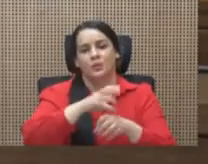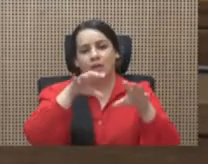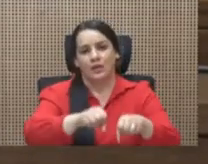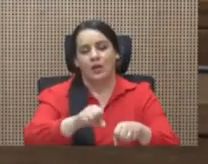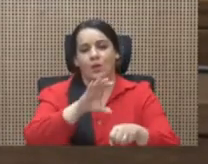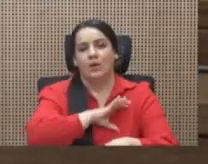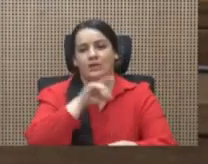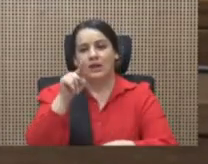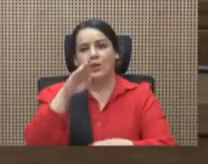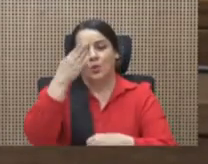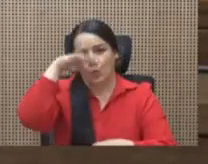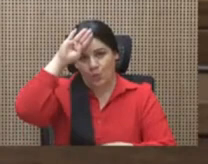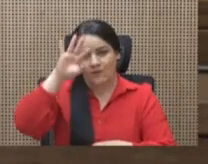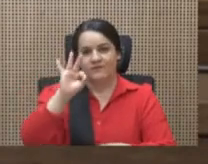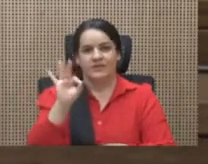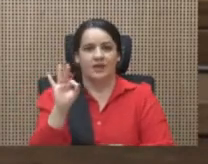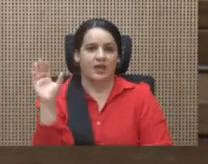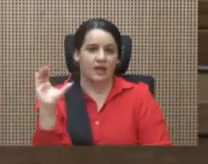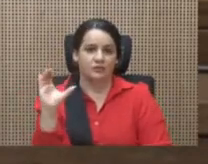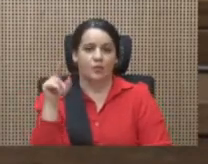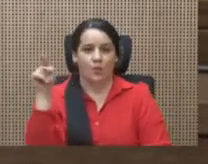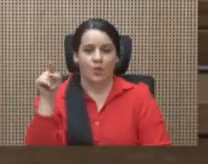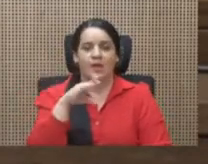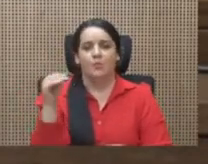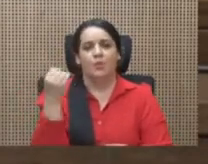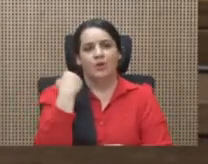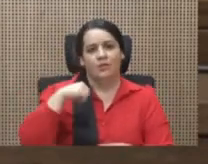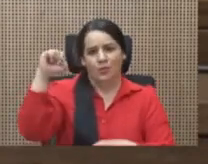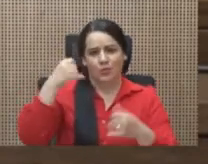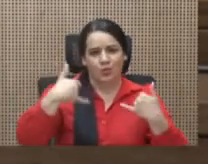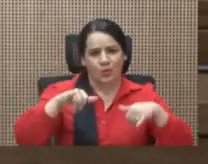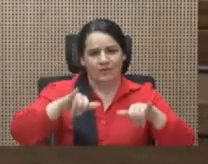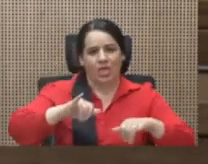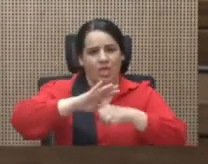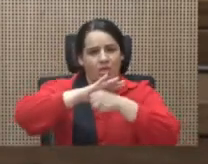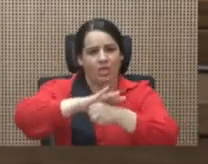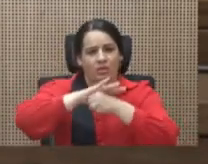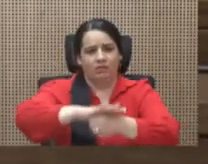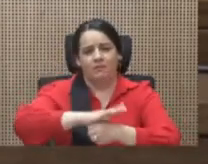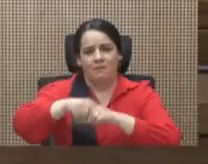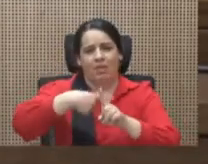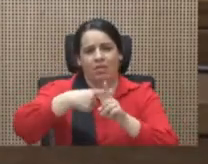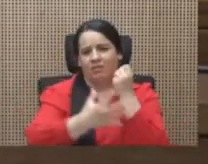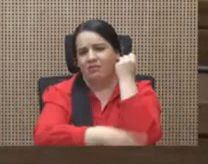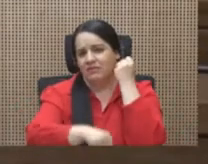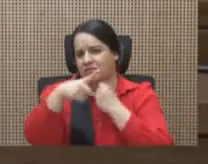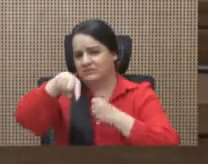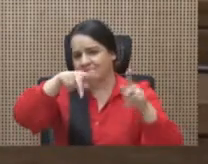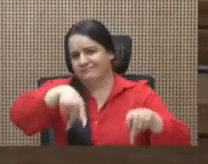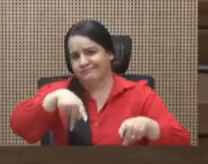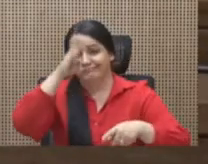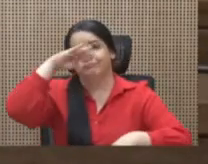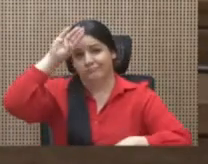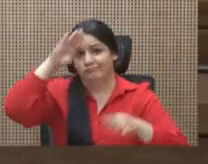Moncada en Cuba, comandado por Fidel Castro, cuya acción es el germen de una revolución que mantiene en opresión y la pobreza a los cubanos. Dos,